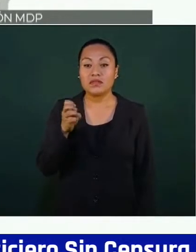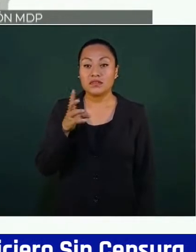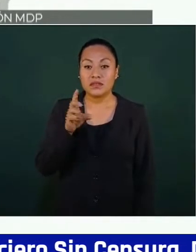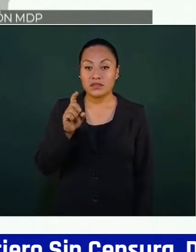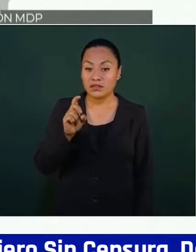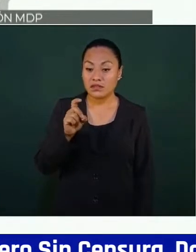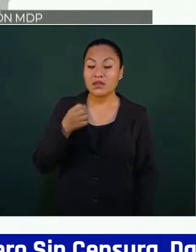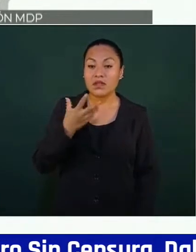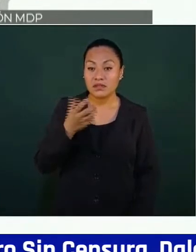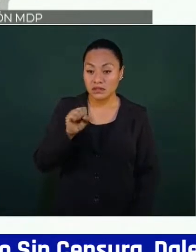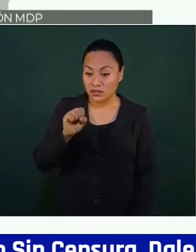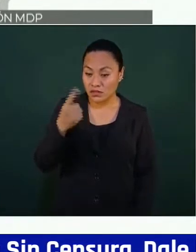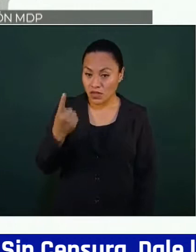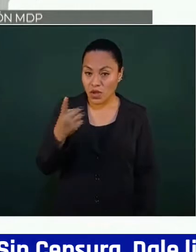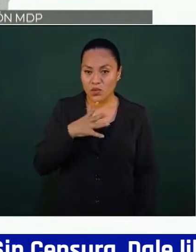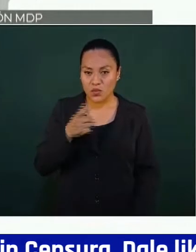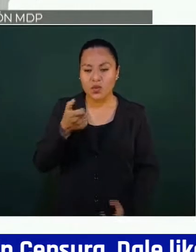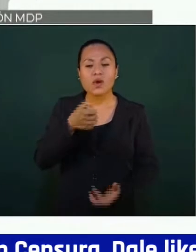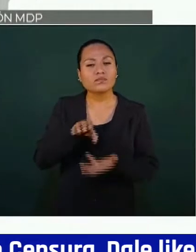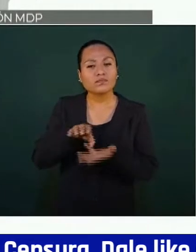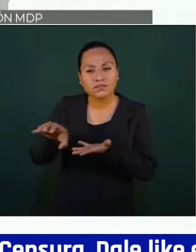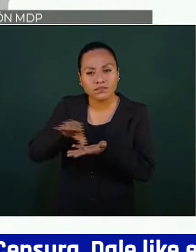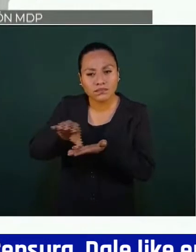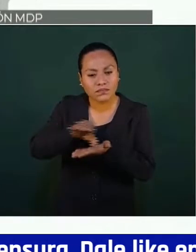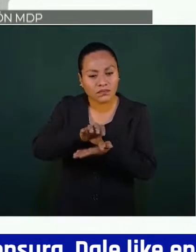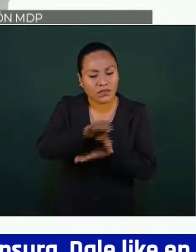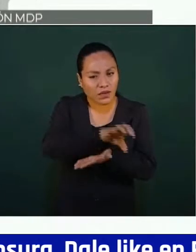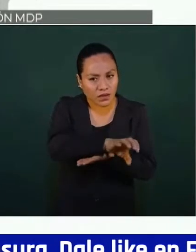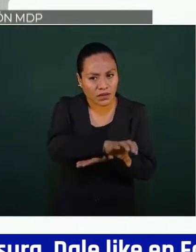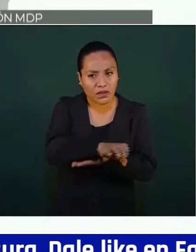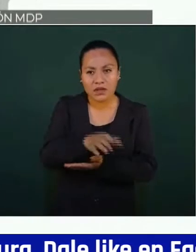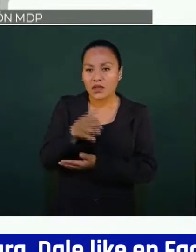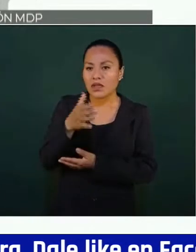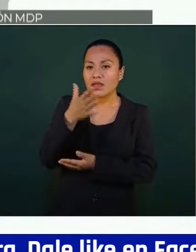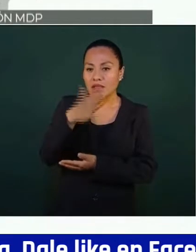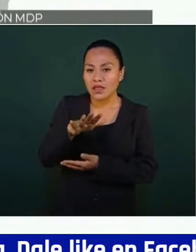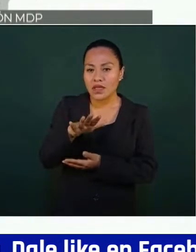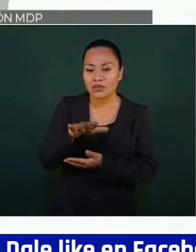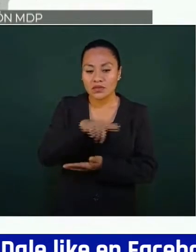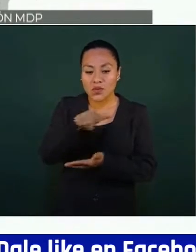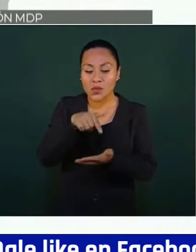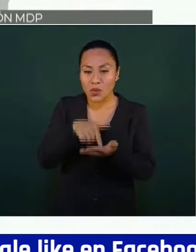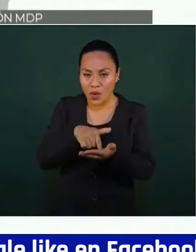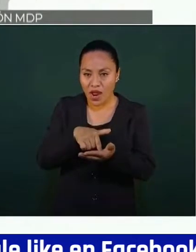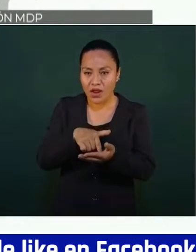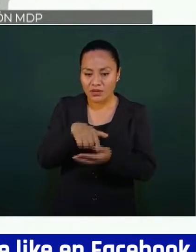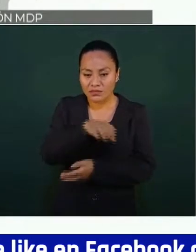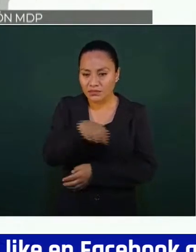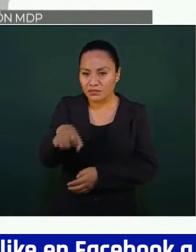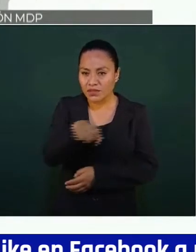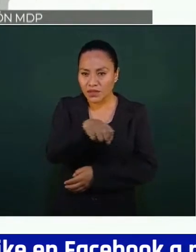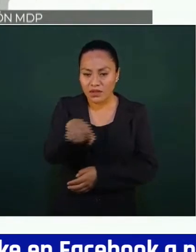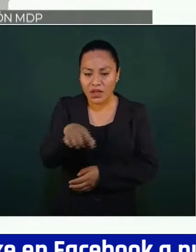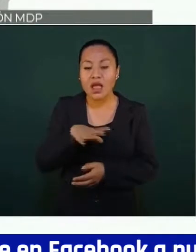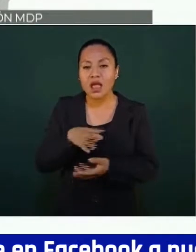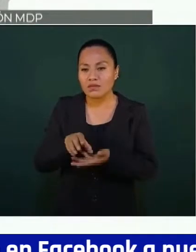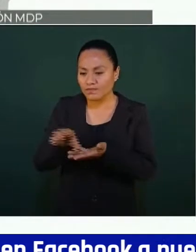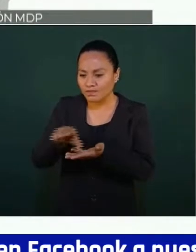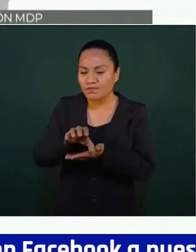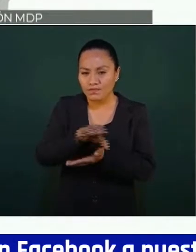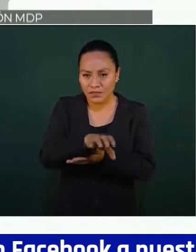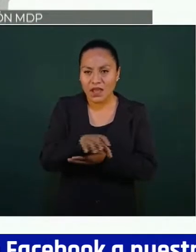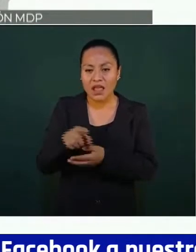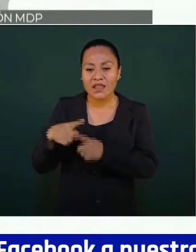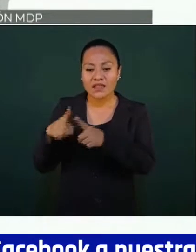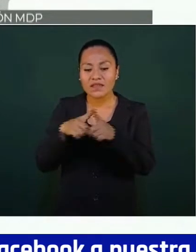61.352 acciones. Esto está distribuido en 10 entidades, que son las entidades en donde hubo